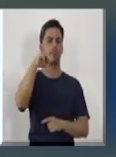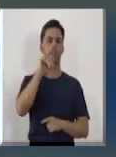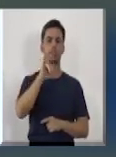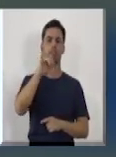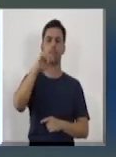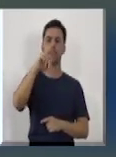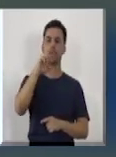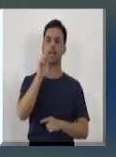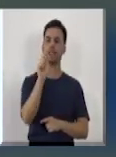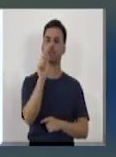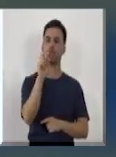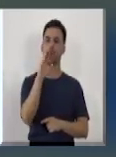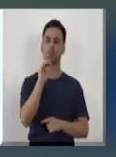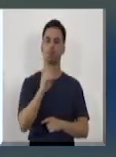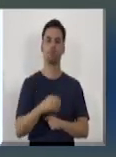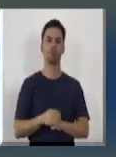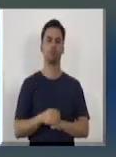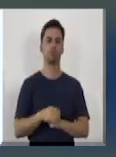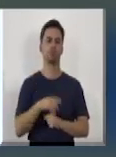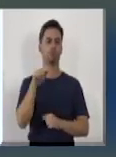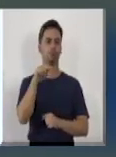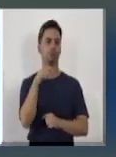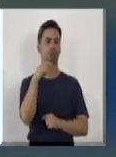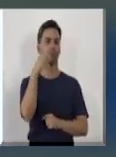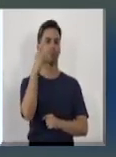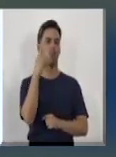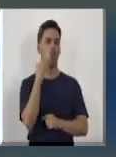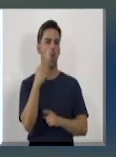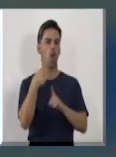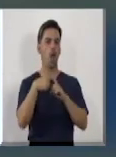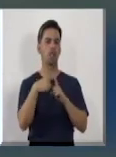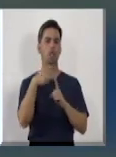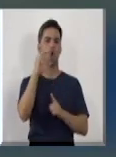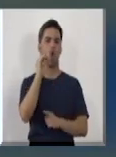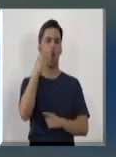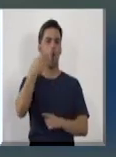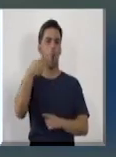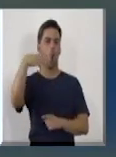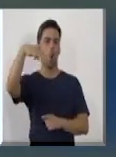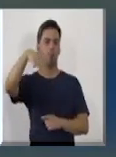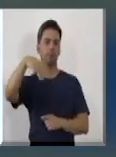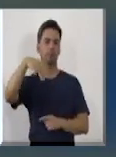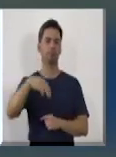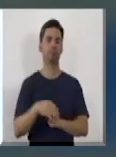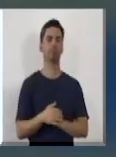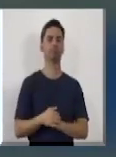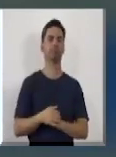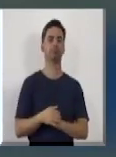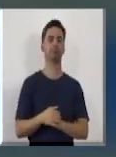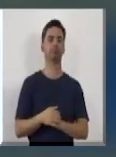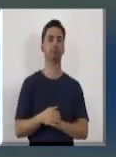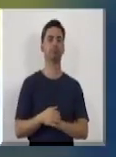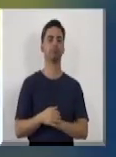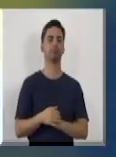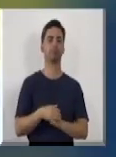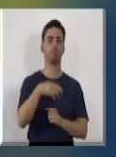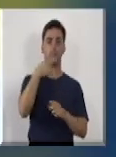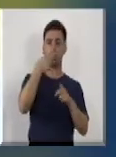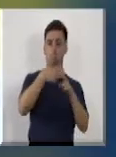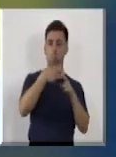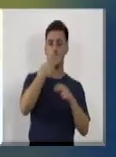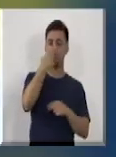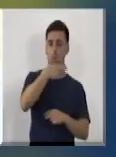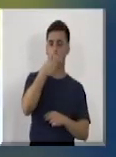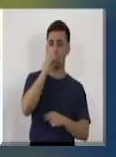referencia a la potencia por cuestiones de tiempo, que lo vamos a retomar en el encuentro que sigue.